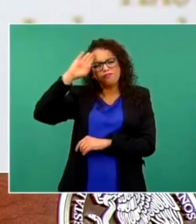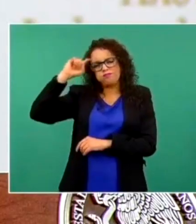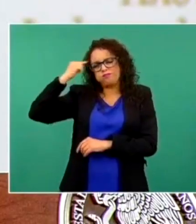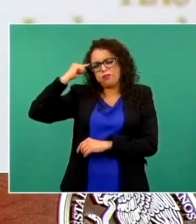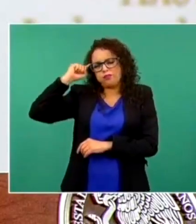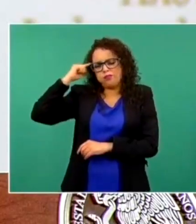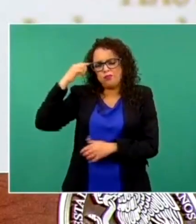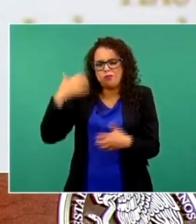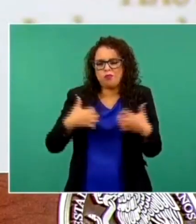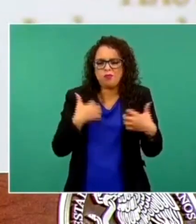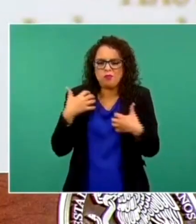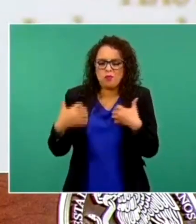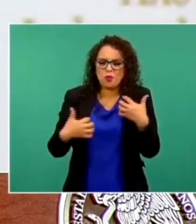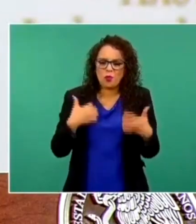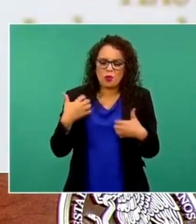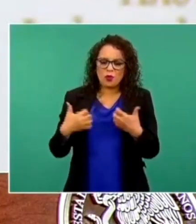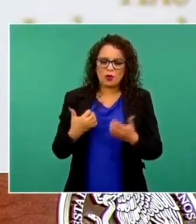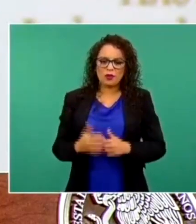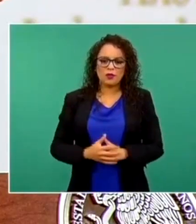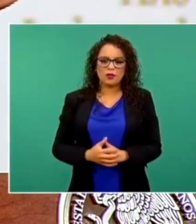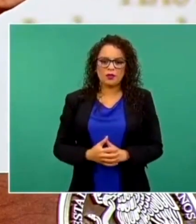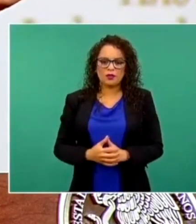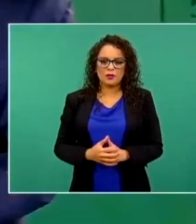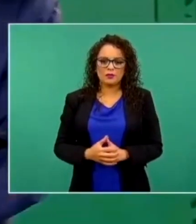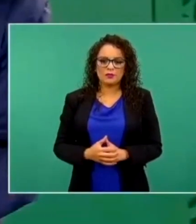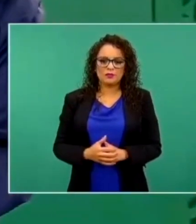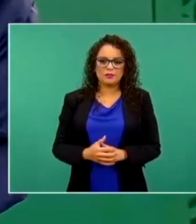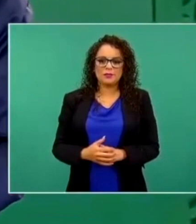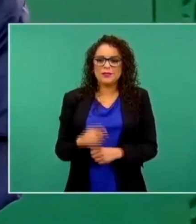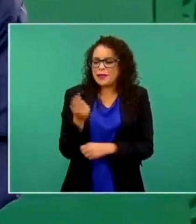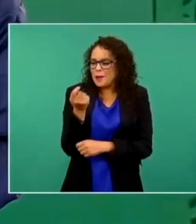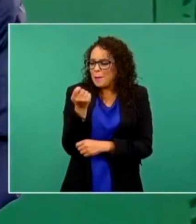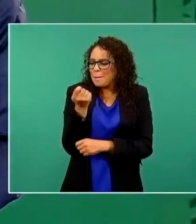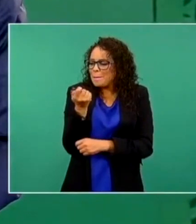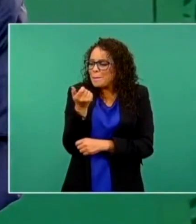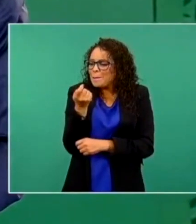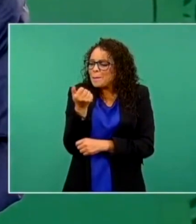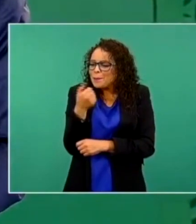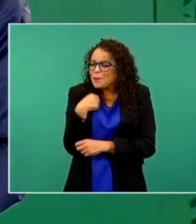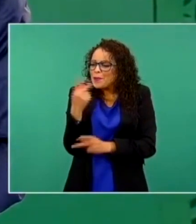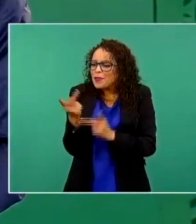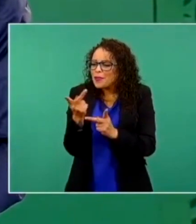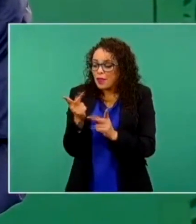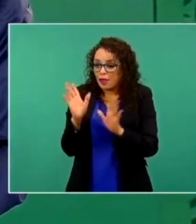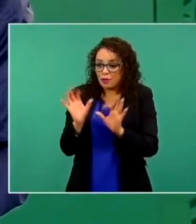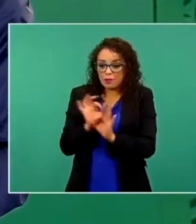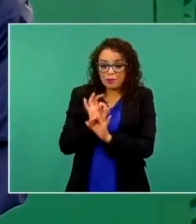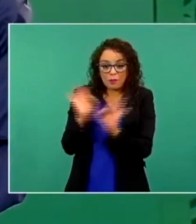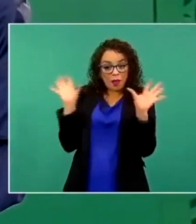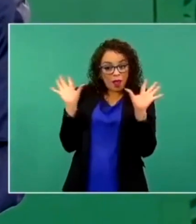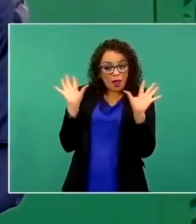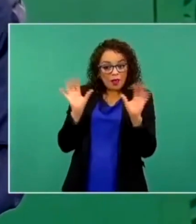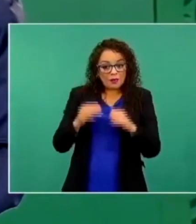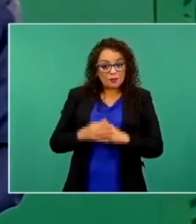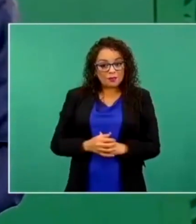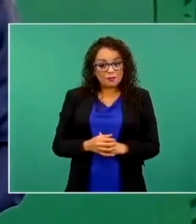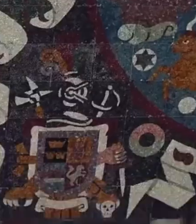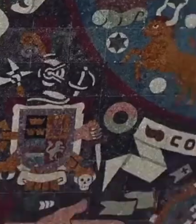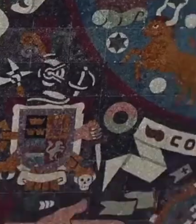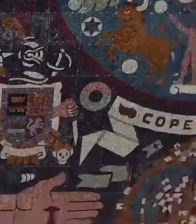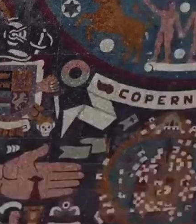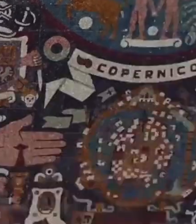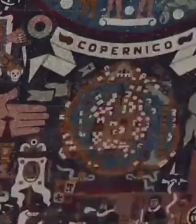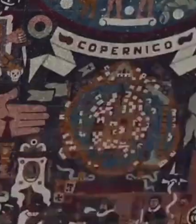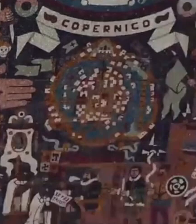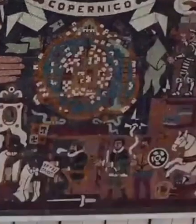las facultades de ciencias sociales de conservadores. Para empezar, el presidente